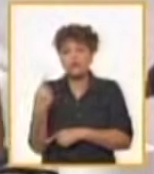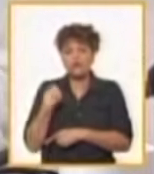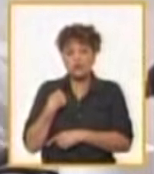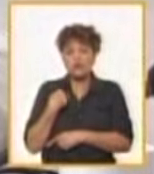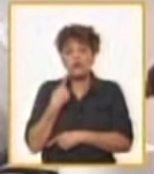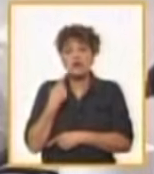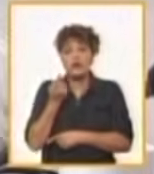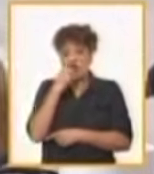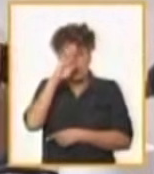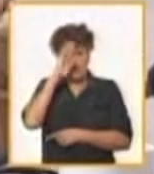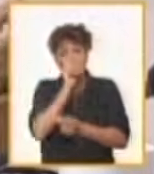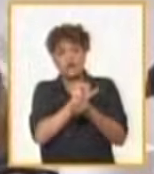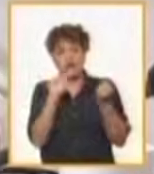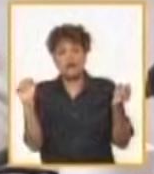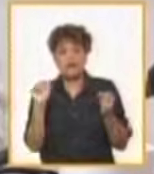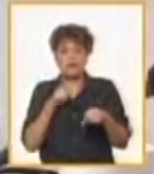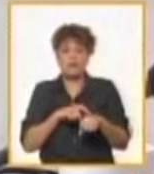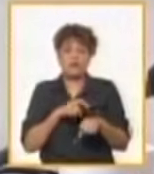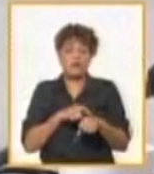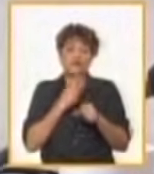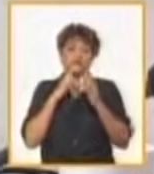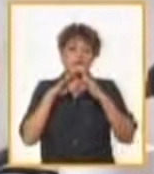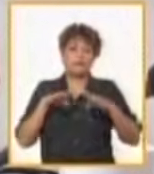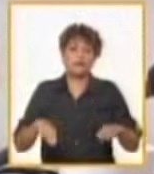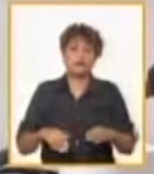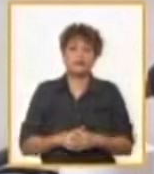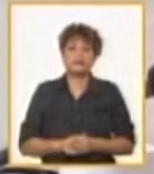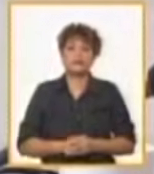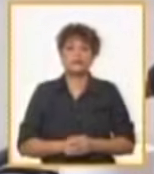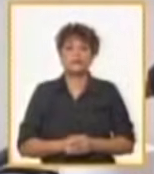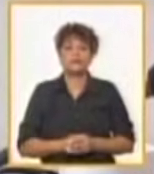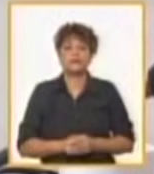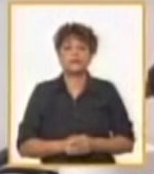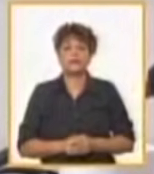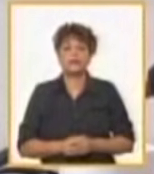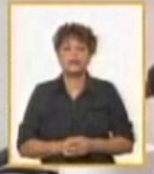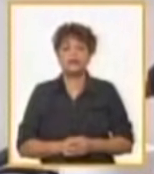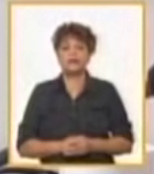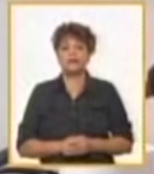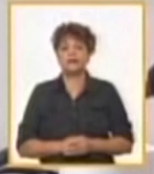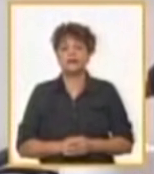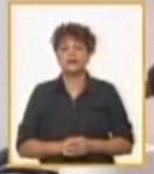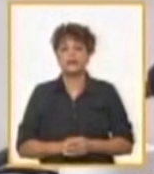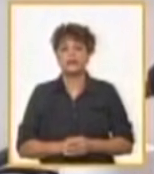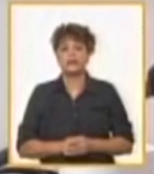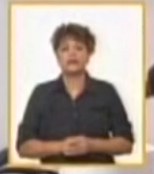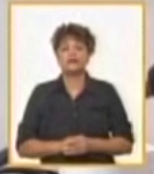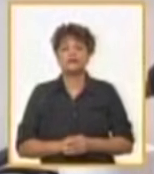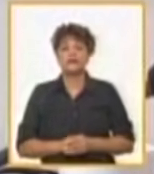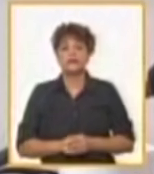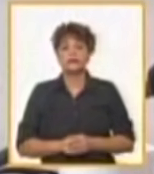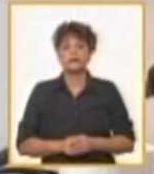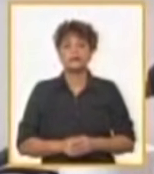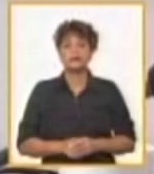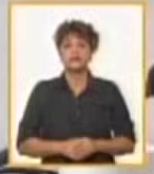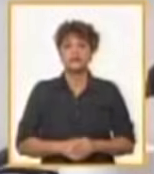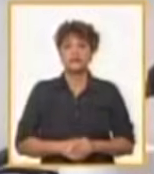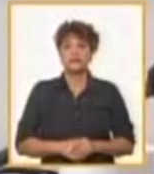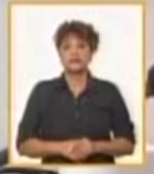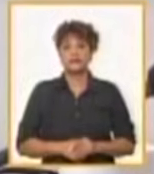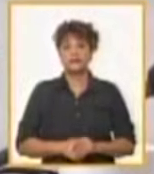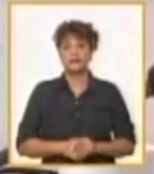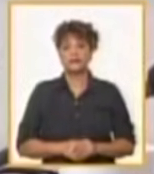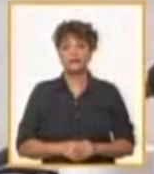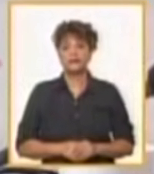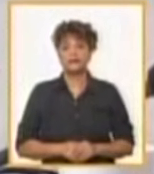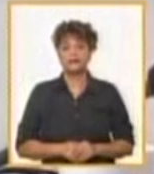Cuba Libre, en un momento de paz pobre y erguida, es decir, de paz digna. Estoy